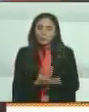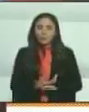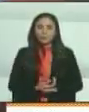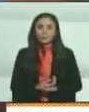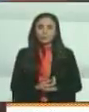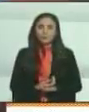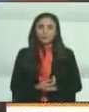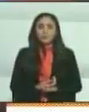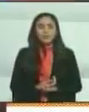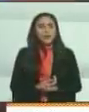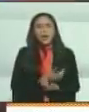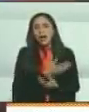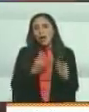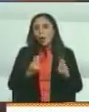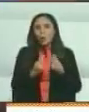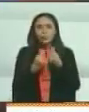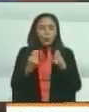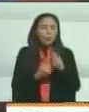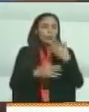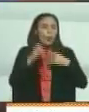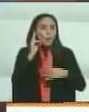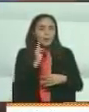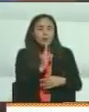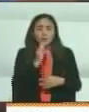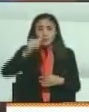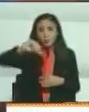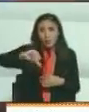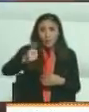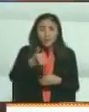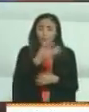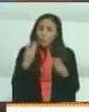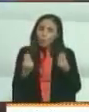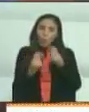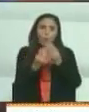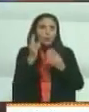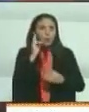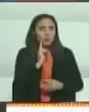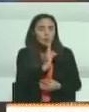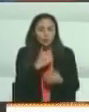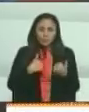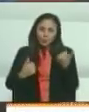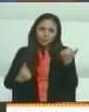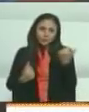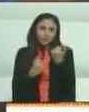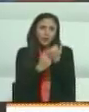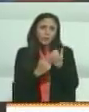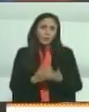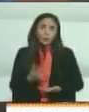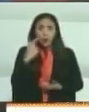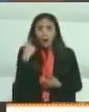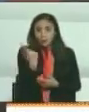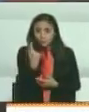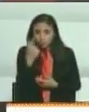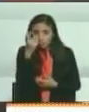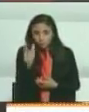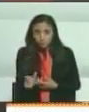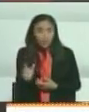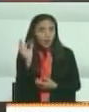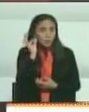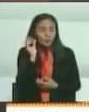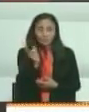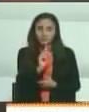revolucionaria, soldada bolivariana en las buenas y en las malas. Mi solidaridad no solo para Caroli.